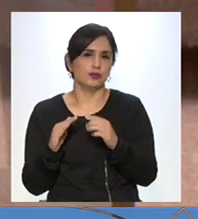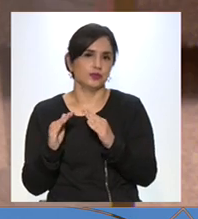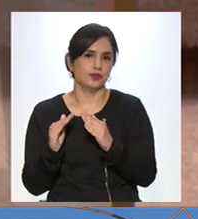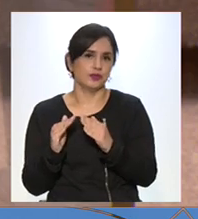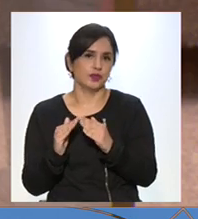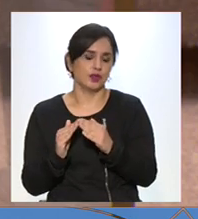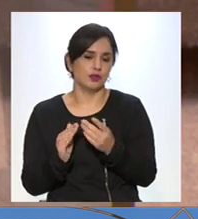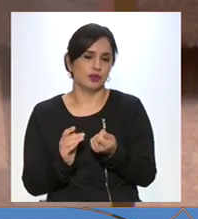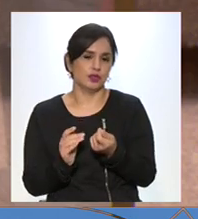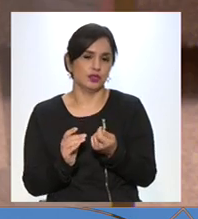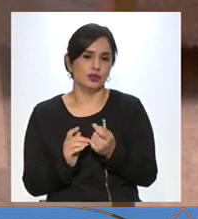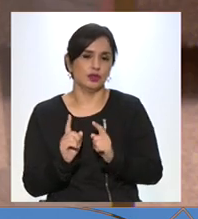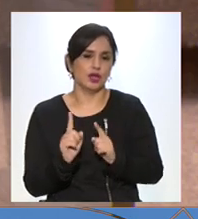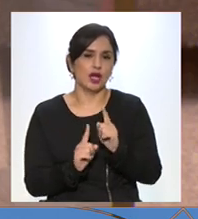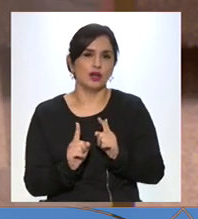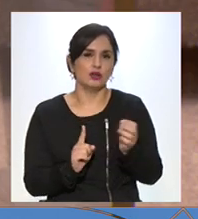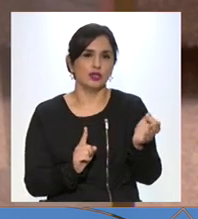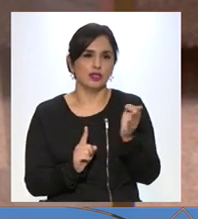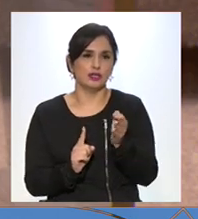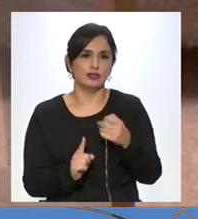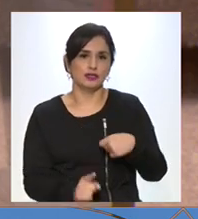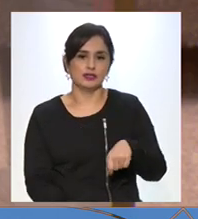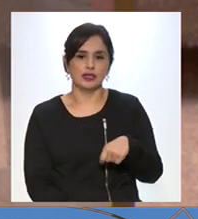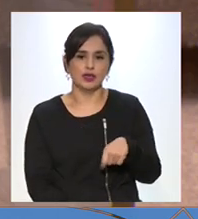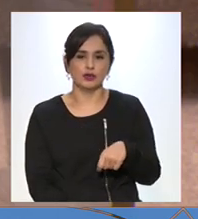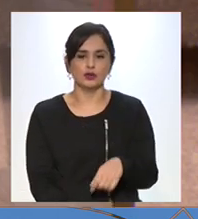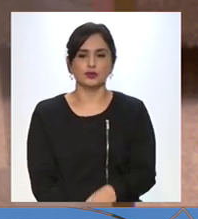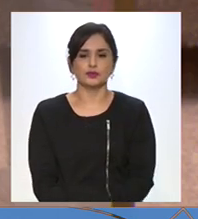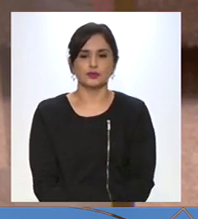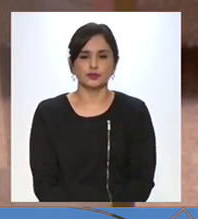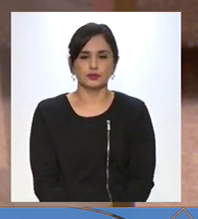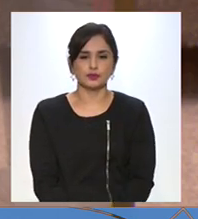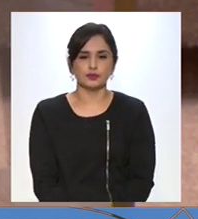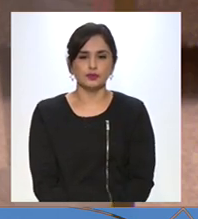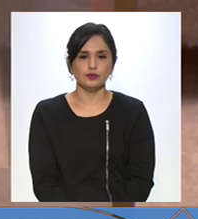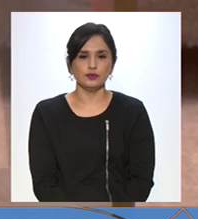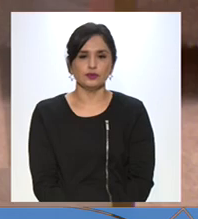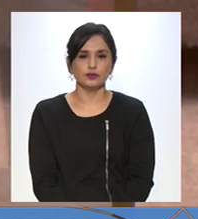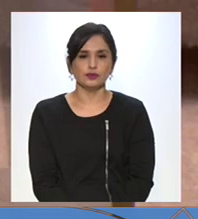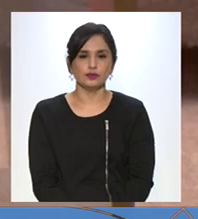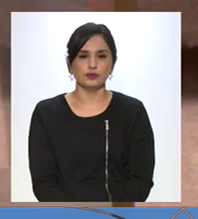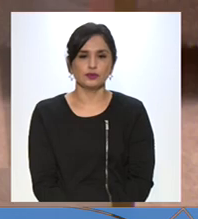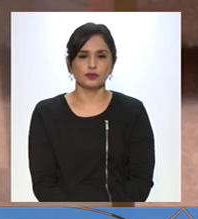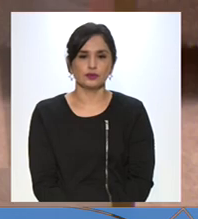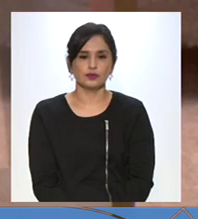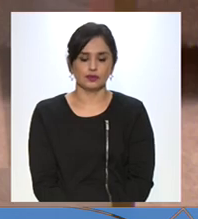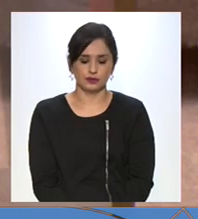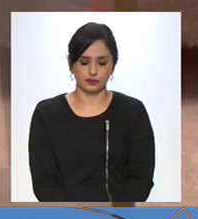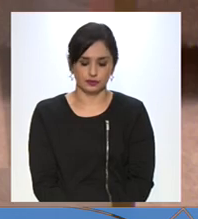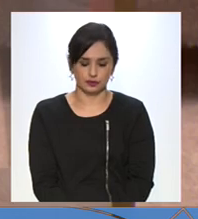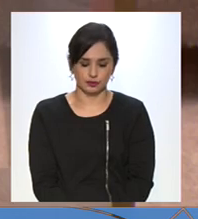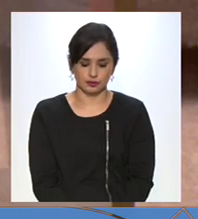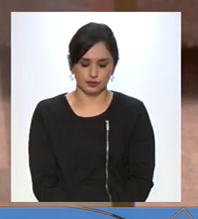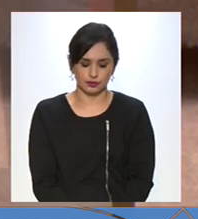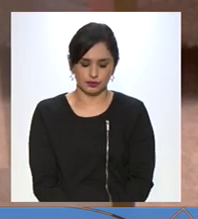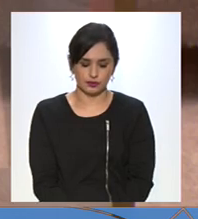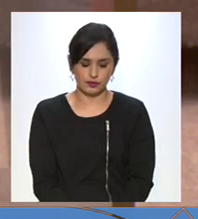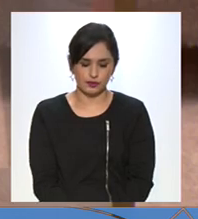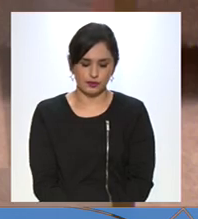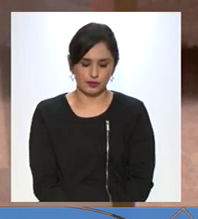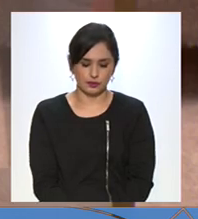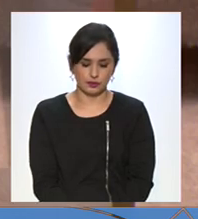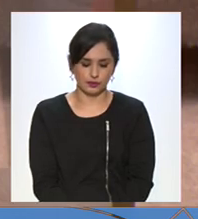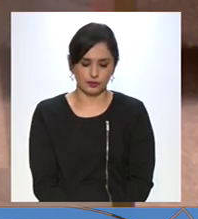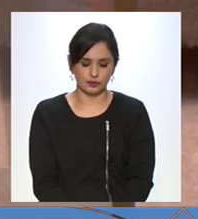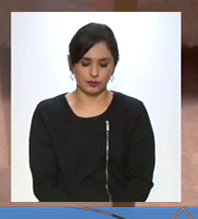que el senador Montes lo decía, presidenta, que hay quienes sostienen que, y ahí está Roberto Salen entre ellos,